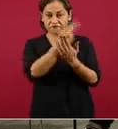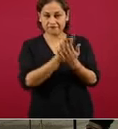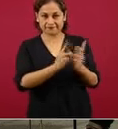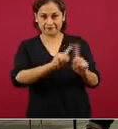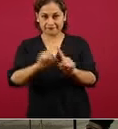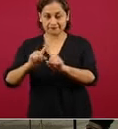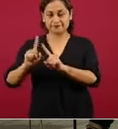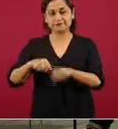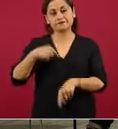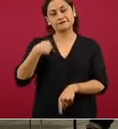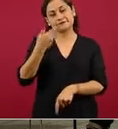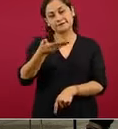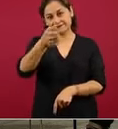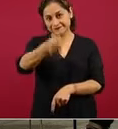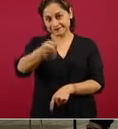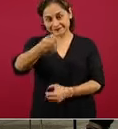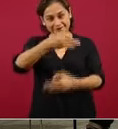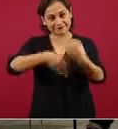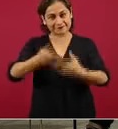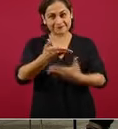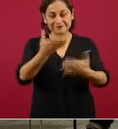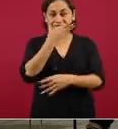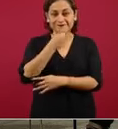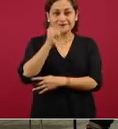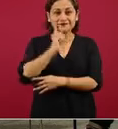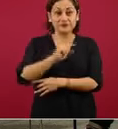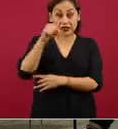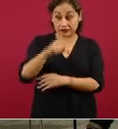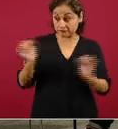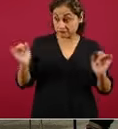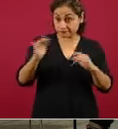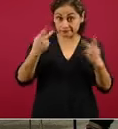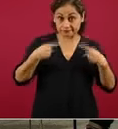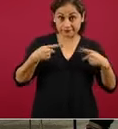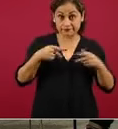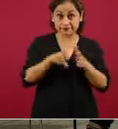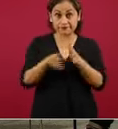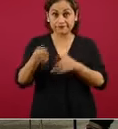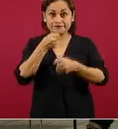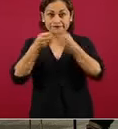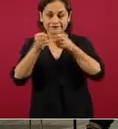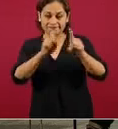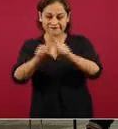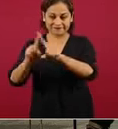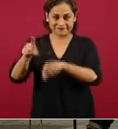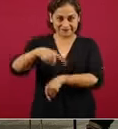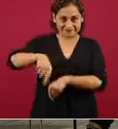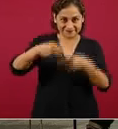Saludo para todas y todos, tanto aquí, muchas gracias por estar aquí, a los medios de comunicación, a los compañeros